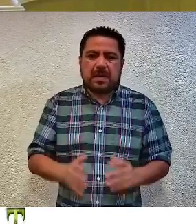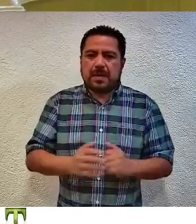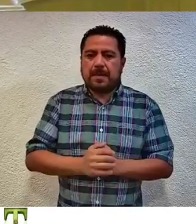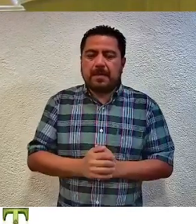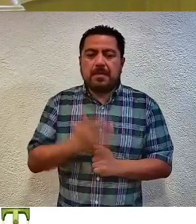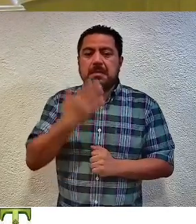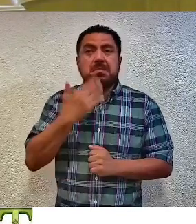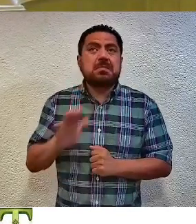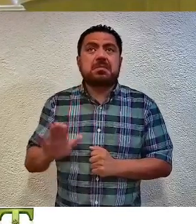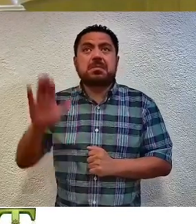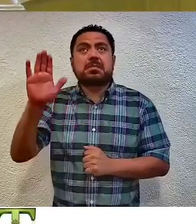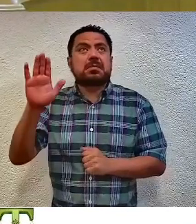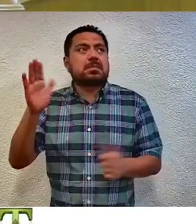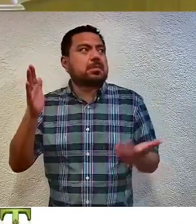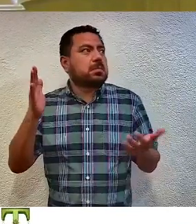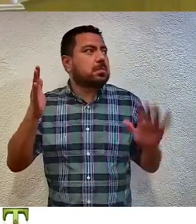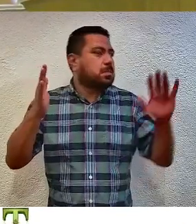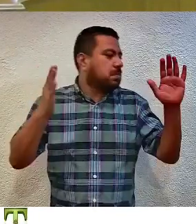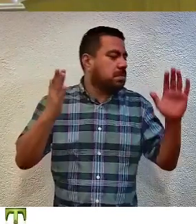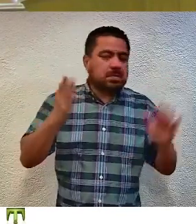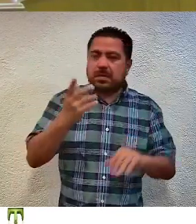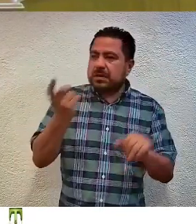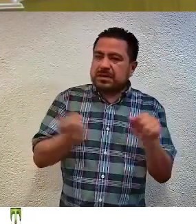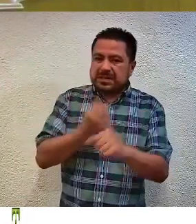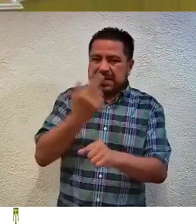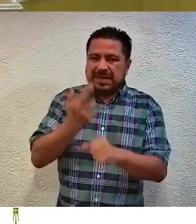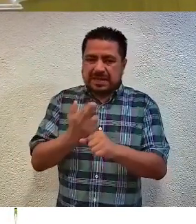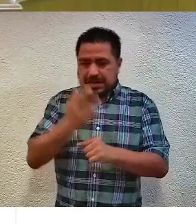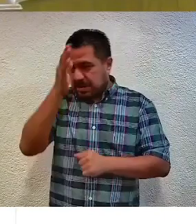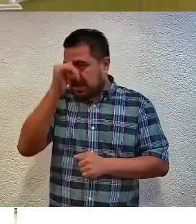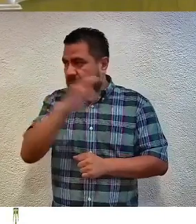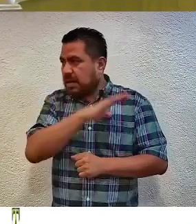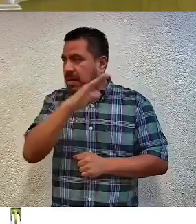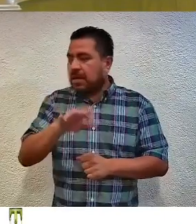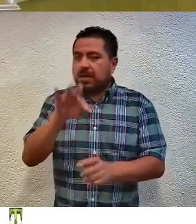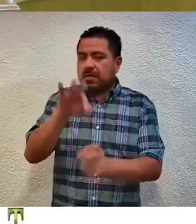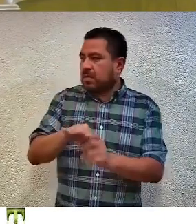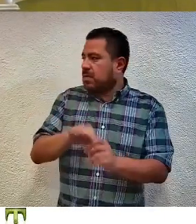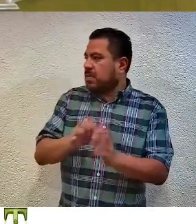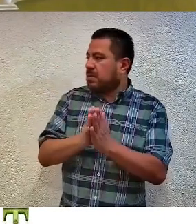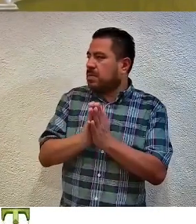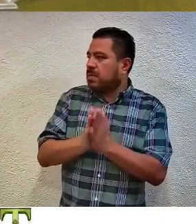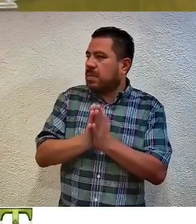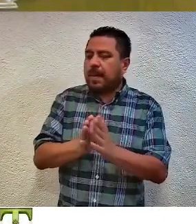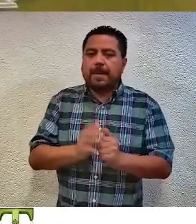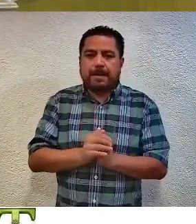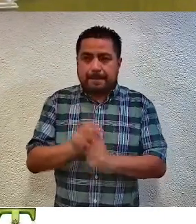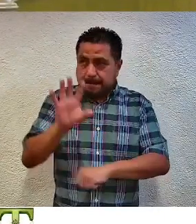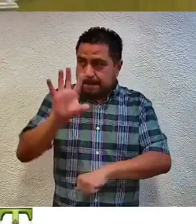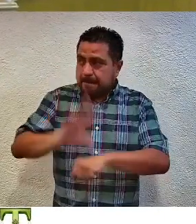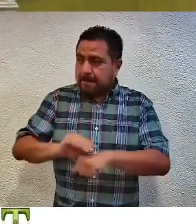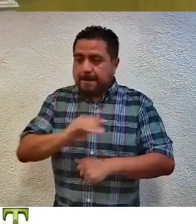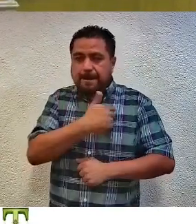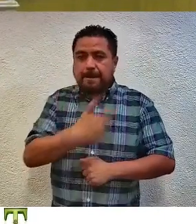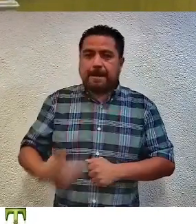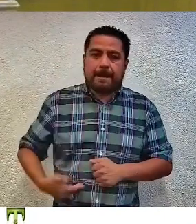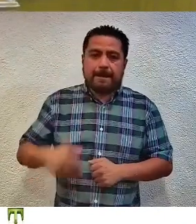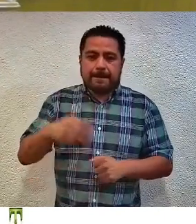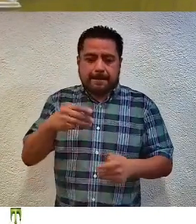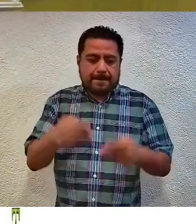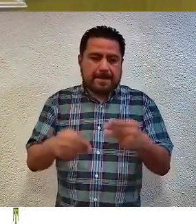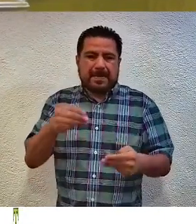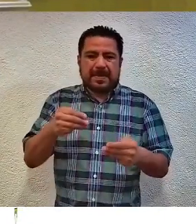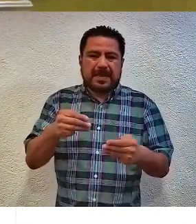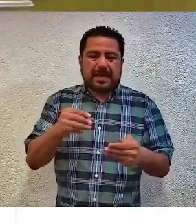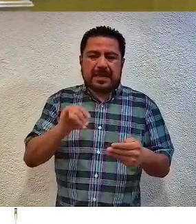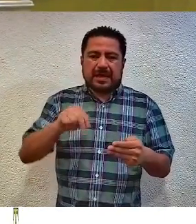No habiendo comentarios al respecto, secretario general de acuerdos, tome la votación, por favor. Con su autorización, magistrada presidenta. Magistrado José